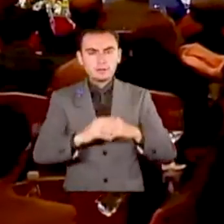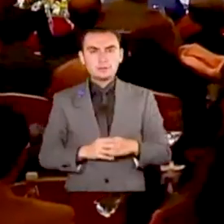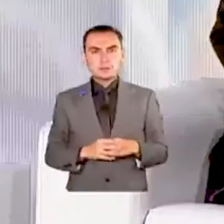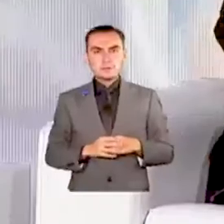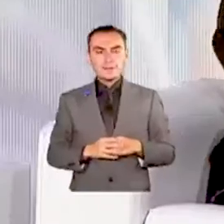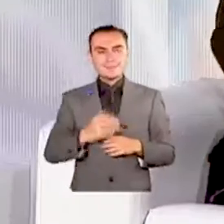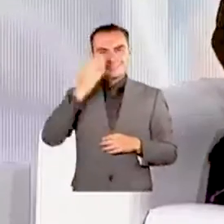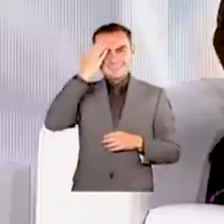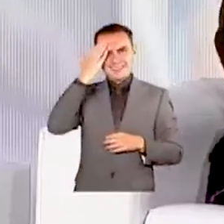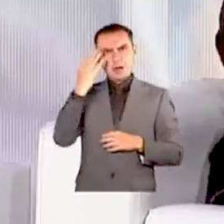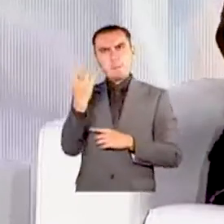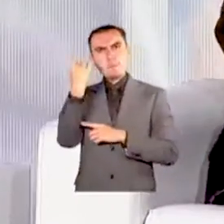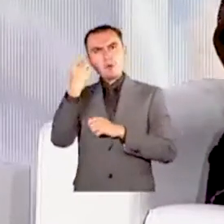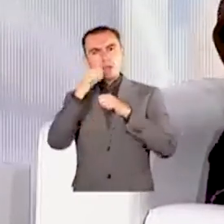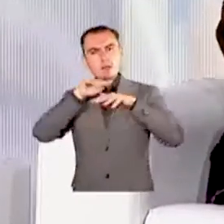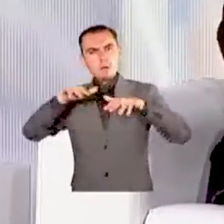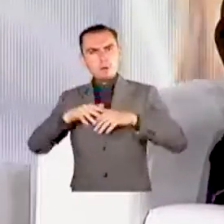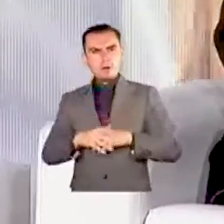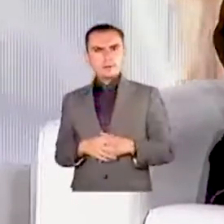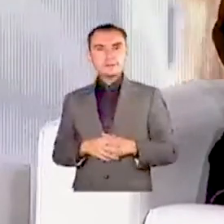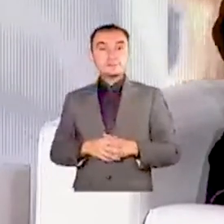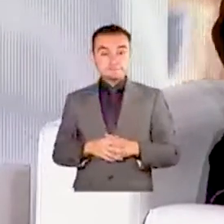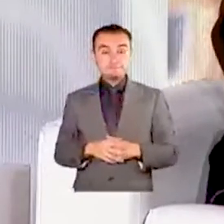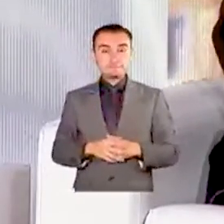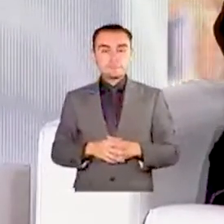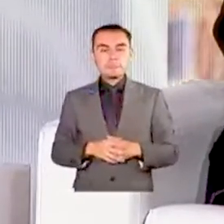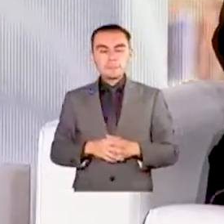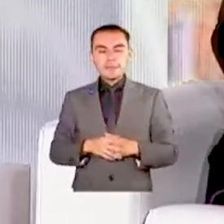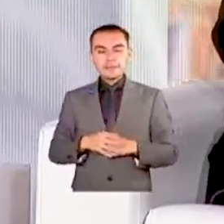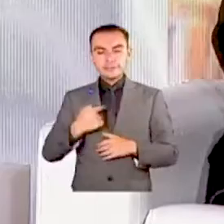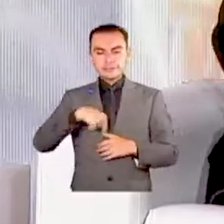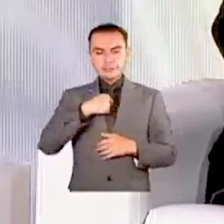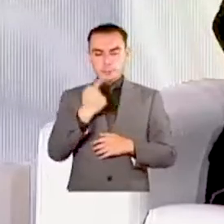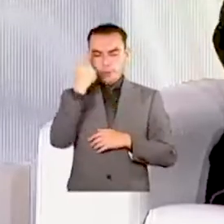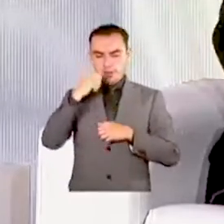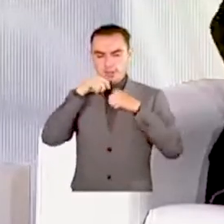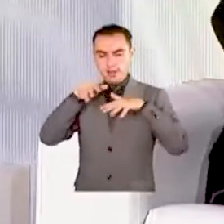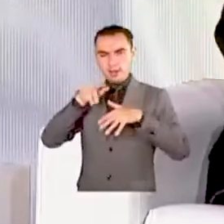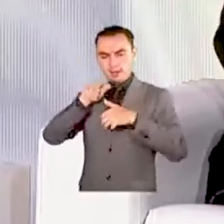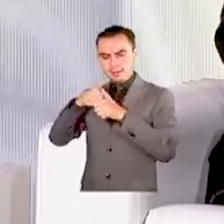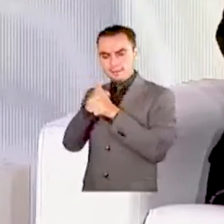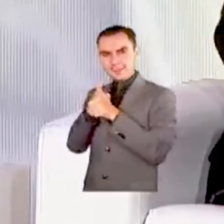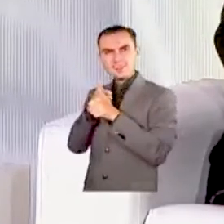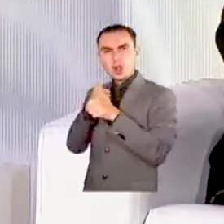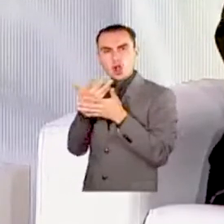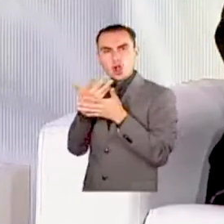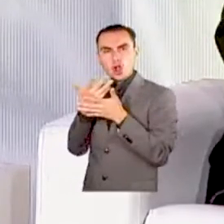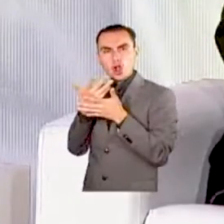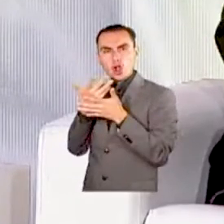Para hacer seguimiento a las políticas públicas, entonces, se emitió la directiva